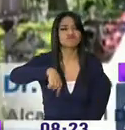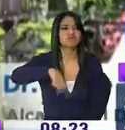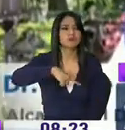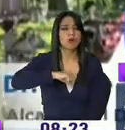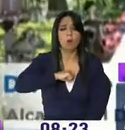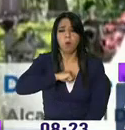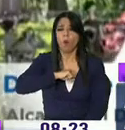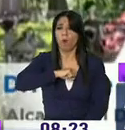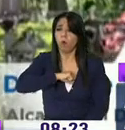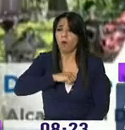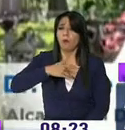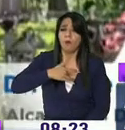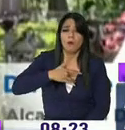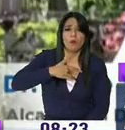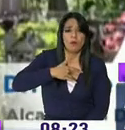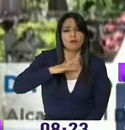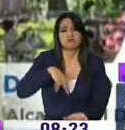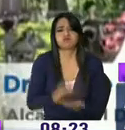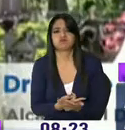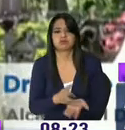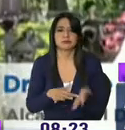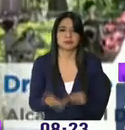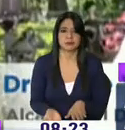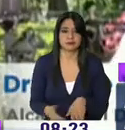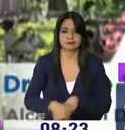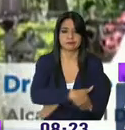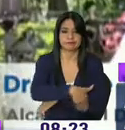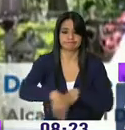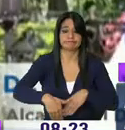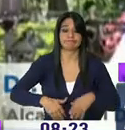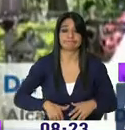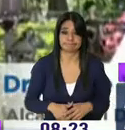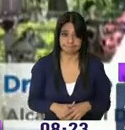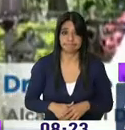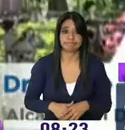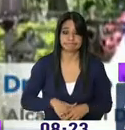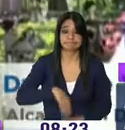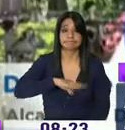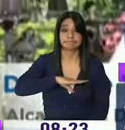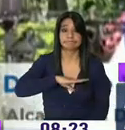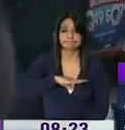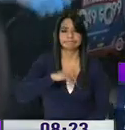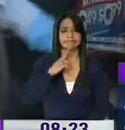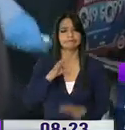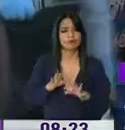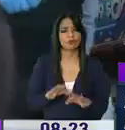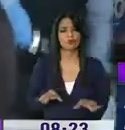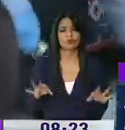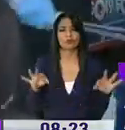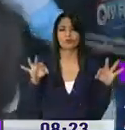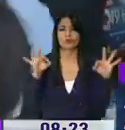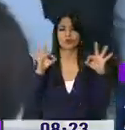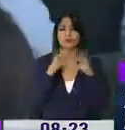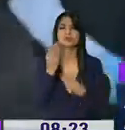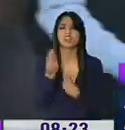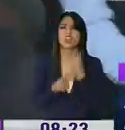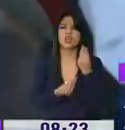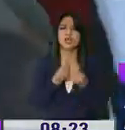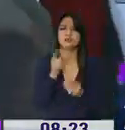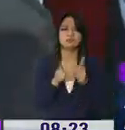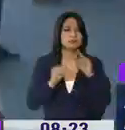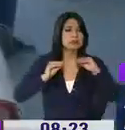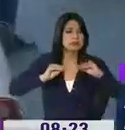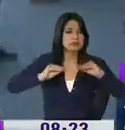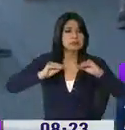respirar, caminó unos metros, se desplomó, falleció. El burgomaestre resaltó que hay que continuar trabajando en la conciencia